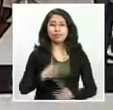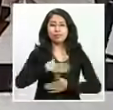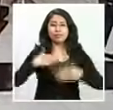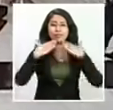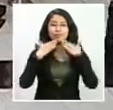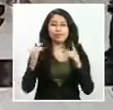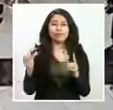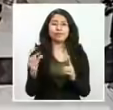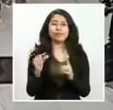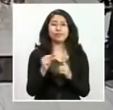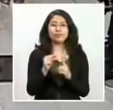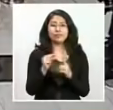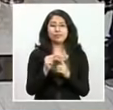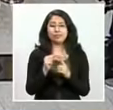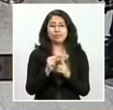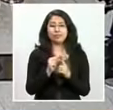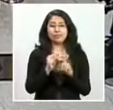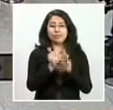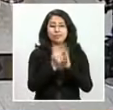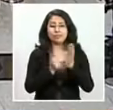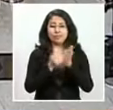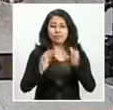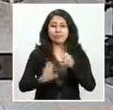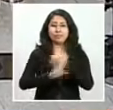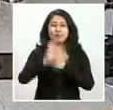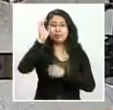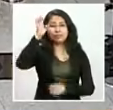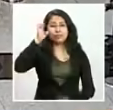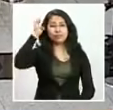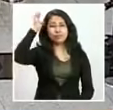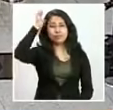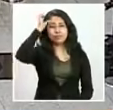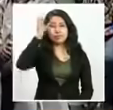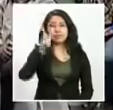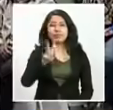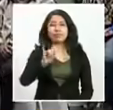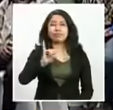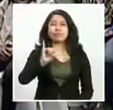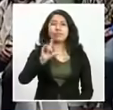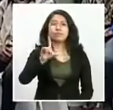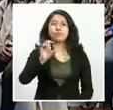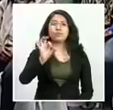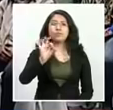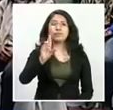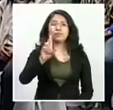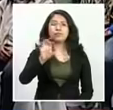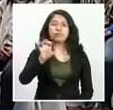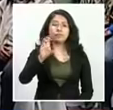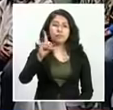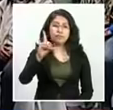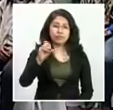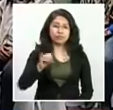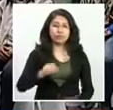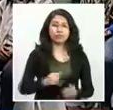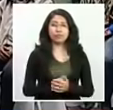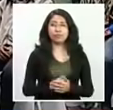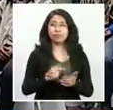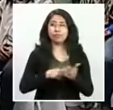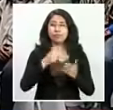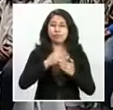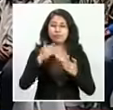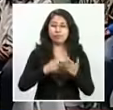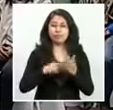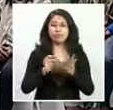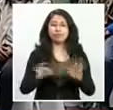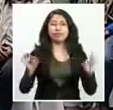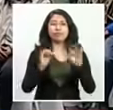Agradecemos las palabras del flamante Procurador General del Estado, doctor Wilfredo Franz David Chávez Serrano. En el cierre de este importante